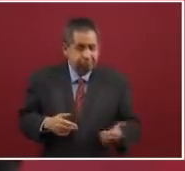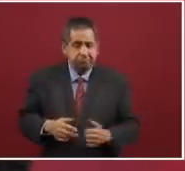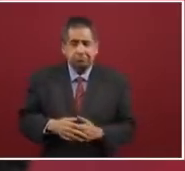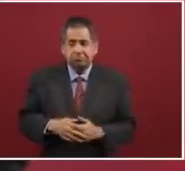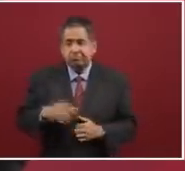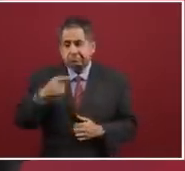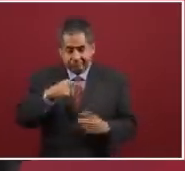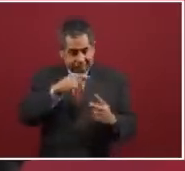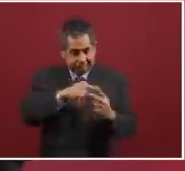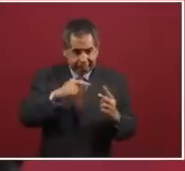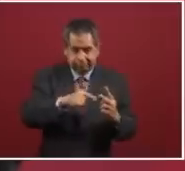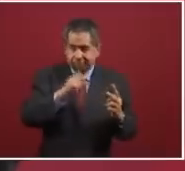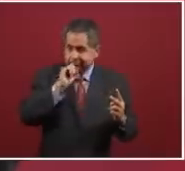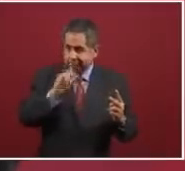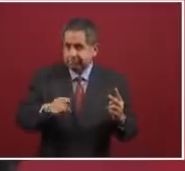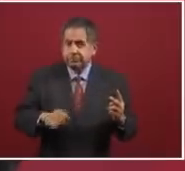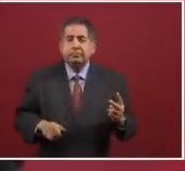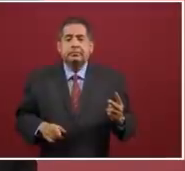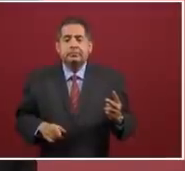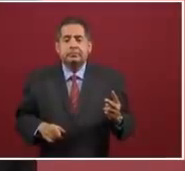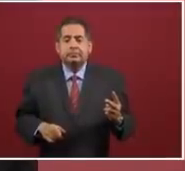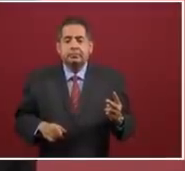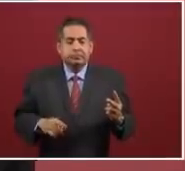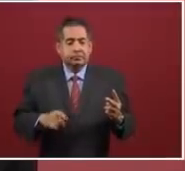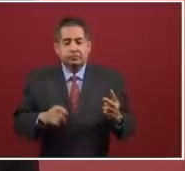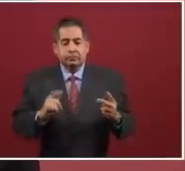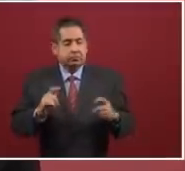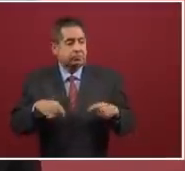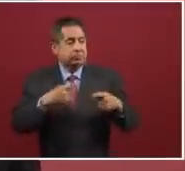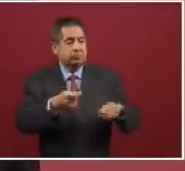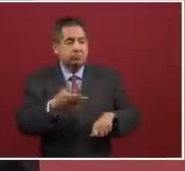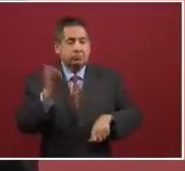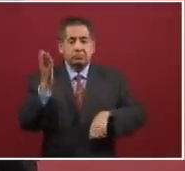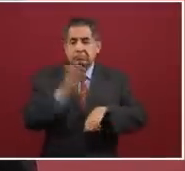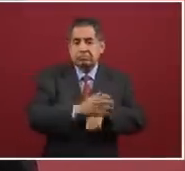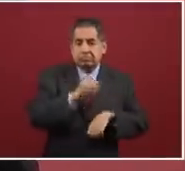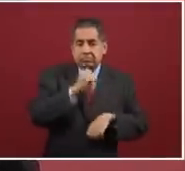y precisamente le dieron impunidad por eso,